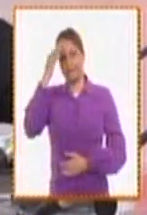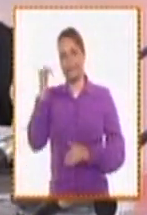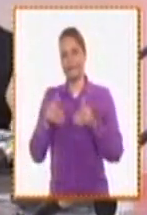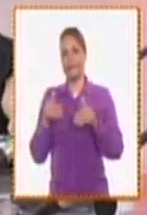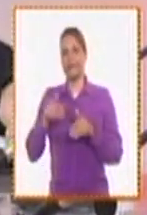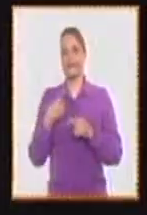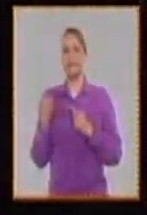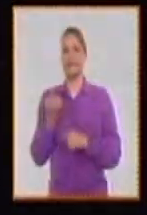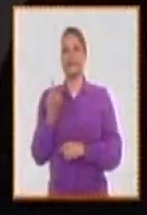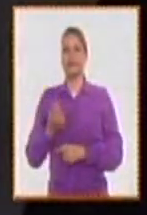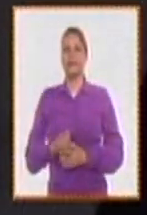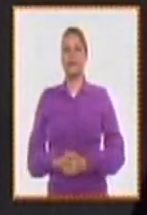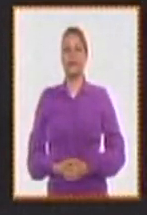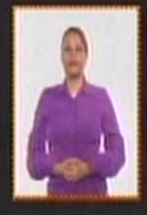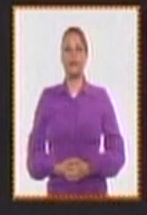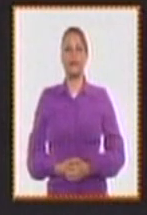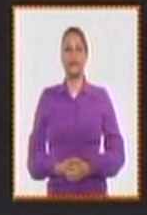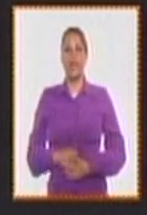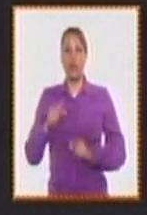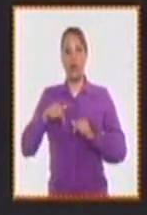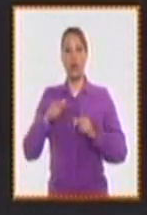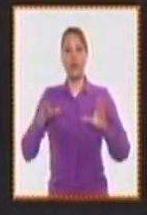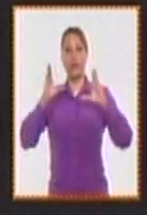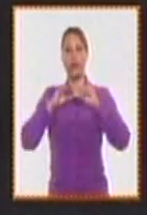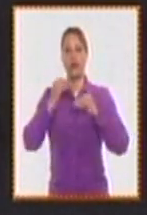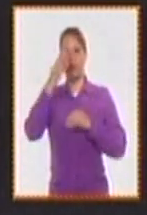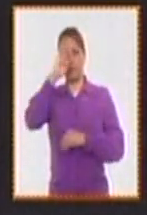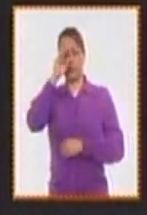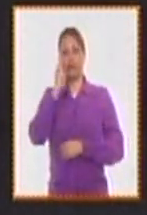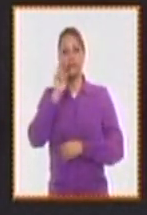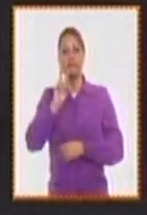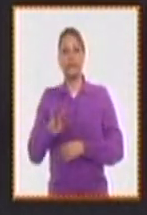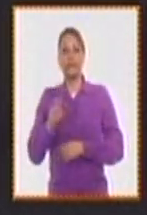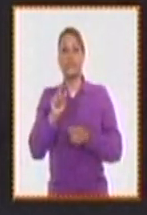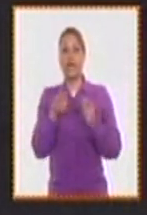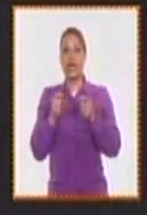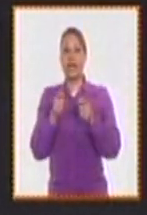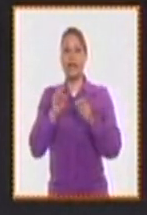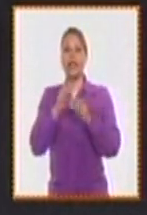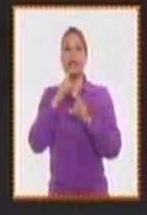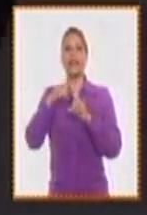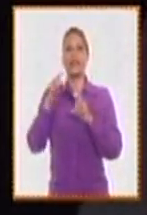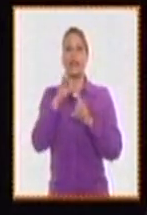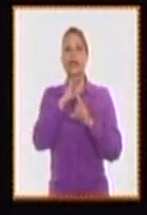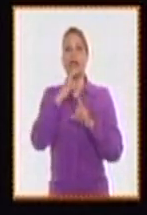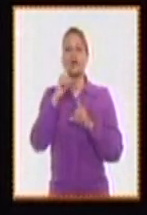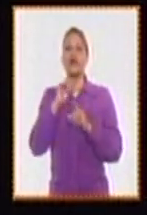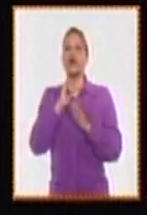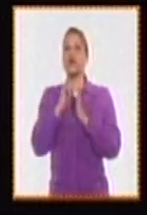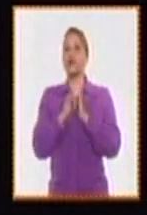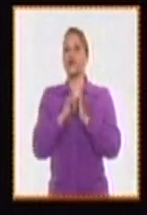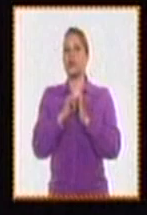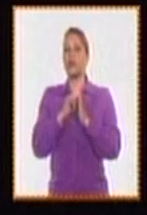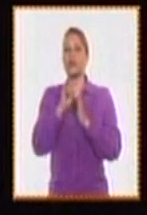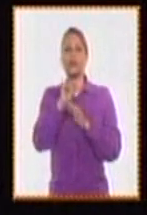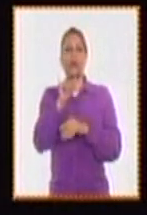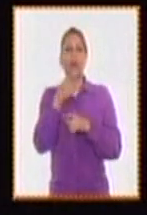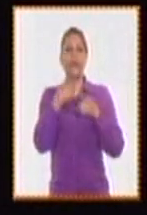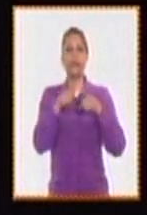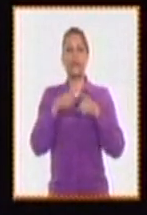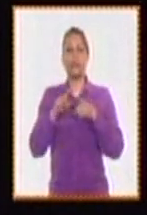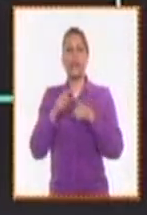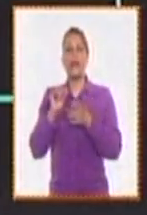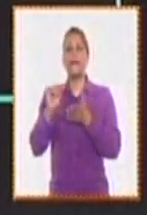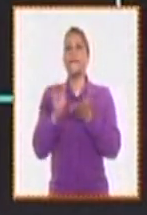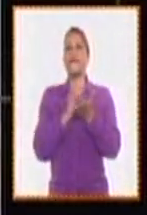tarde. Esta noche por Cubavisión y nuestros canales en Telegram, YouTube y Picta, así como nuestra página